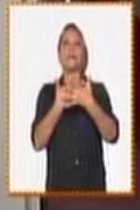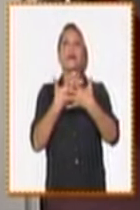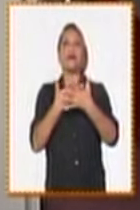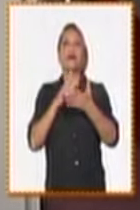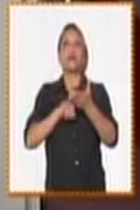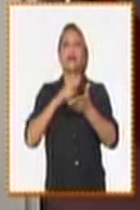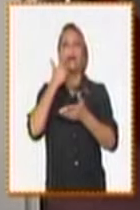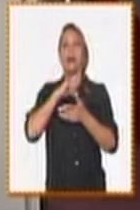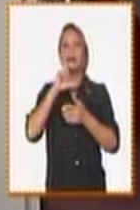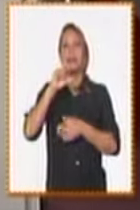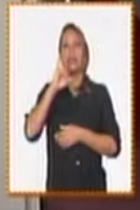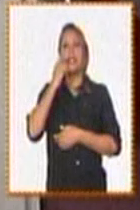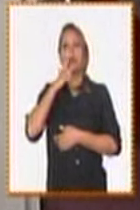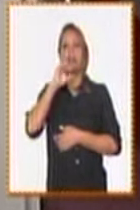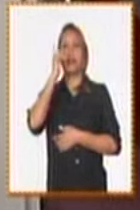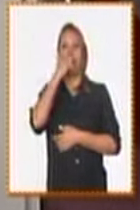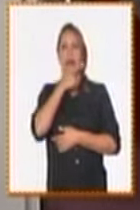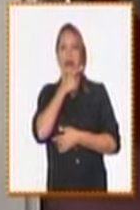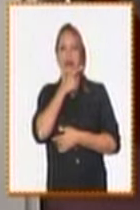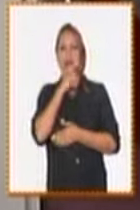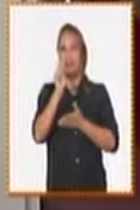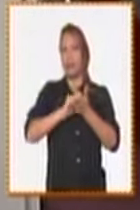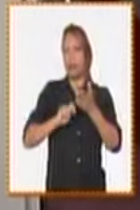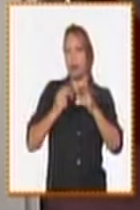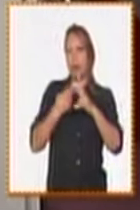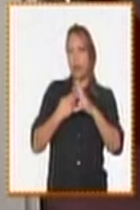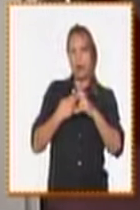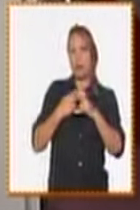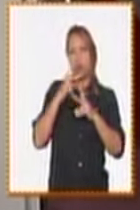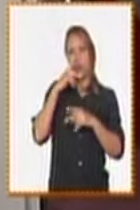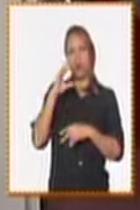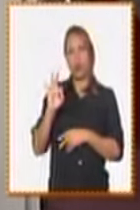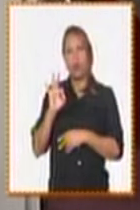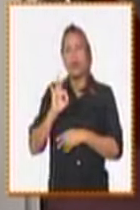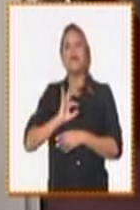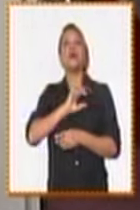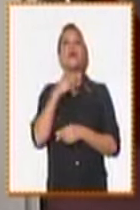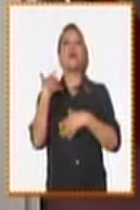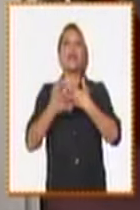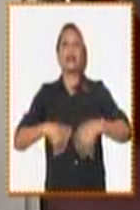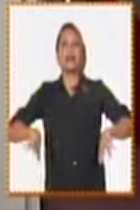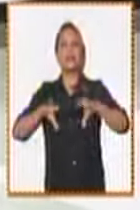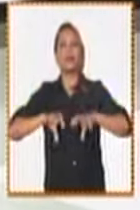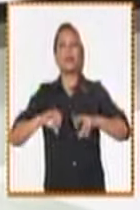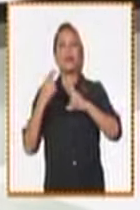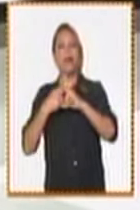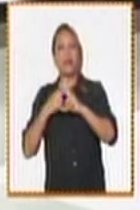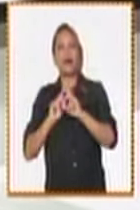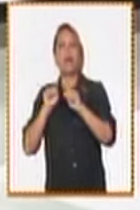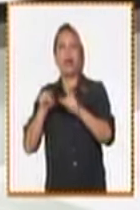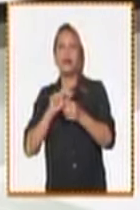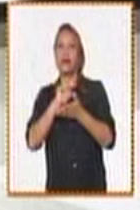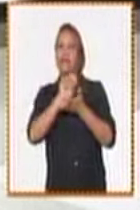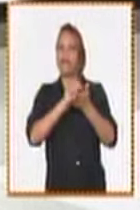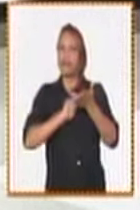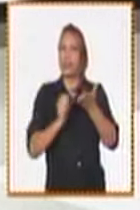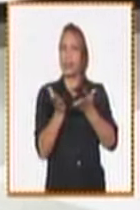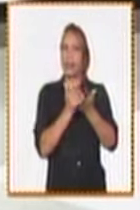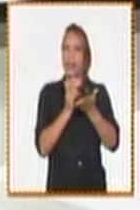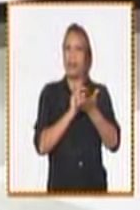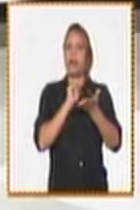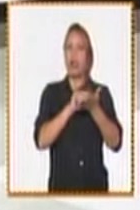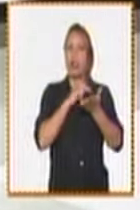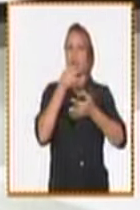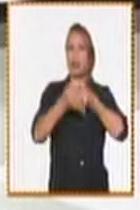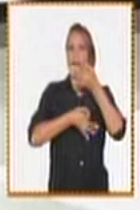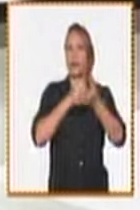Bayamo, pero se inspira en acontecimientos que ocurren en los territorios de Bayamo. Y el caso Bayamo.